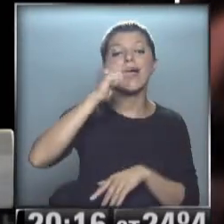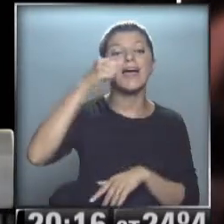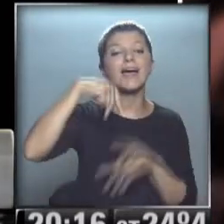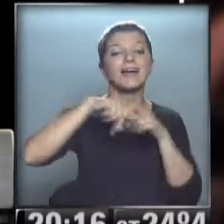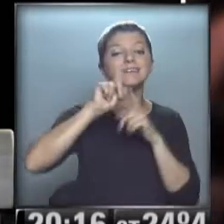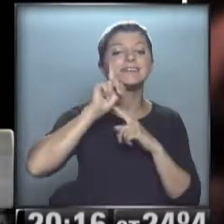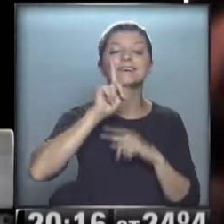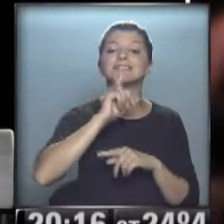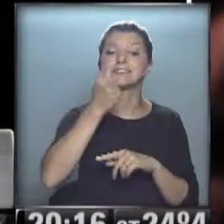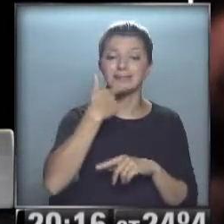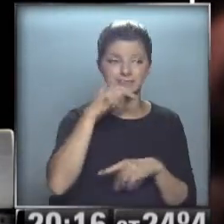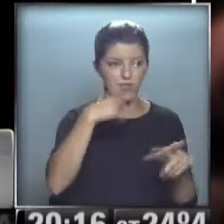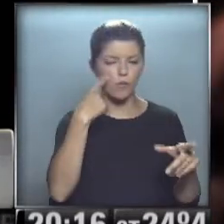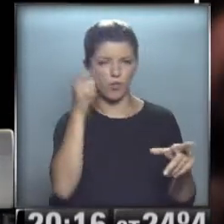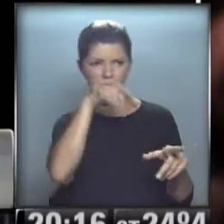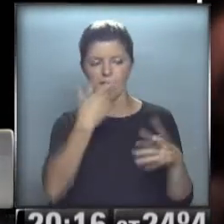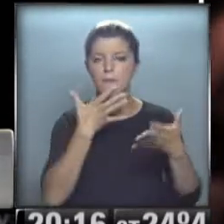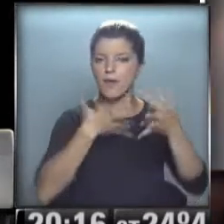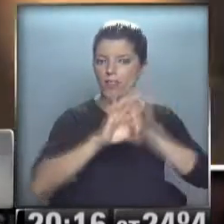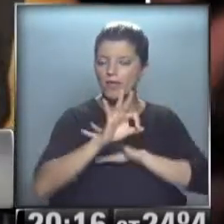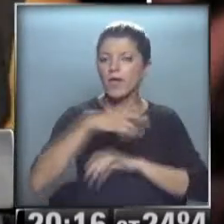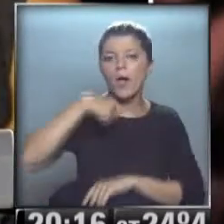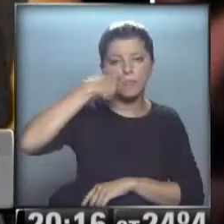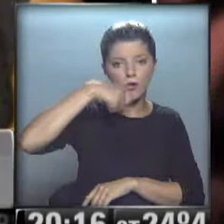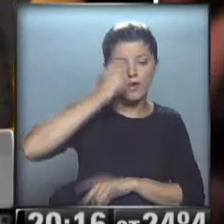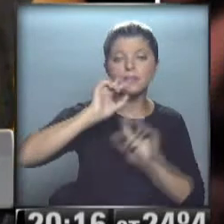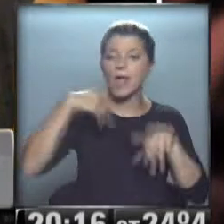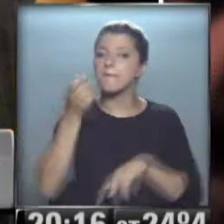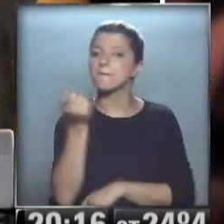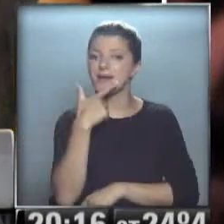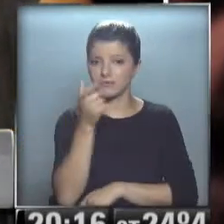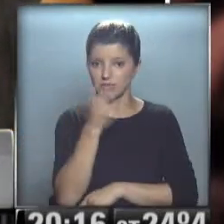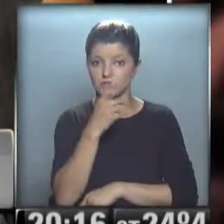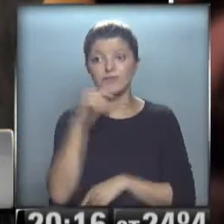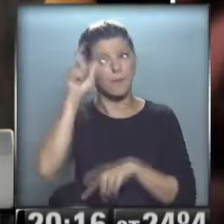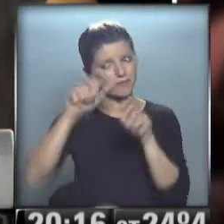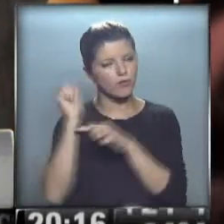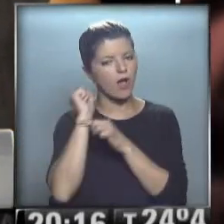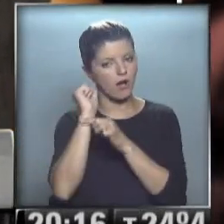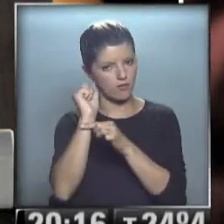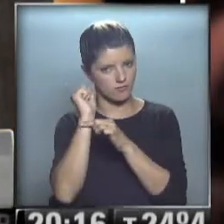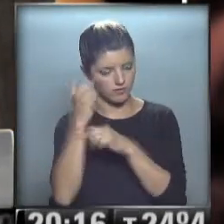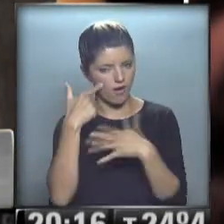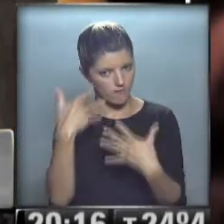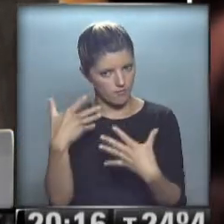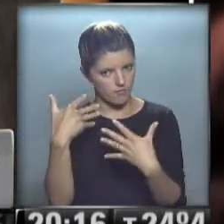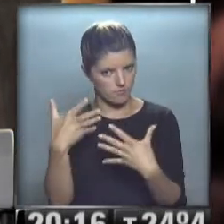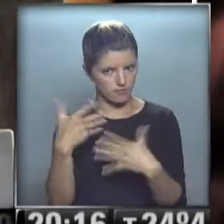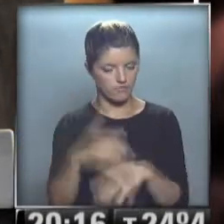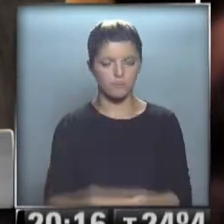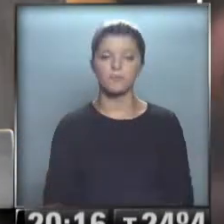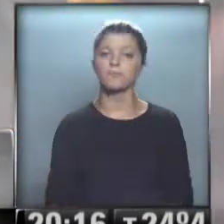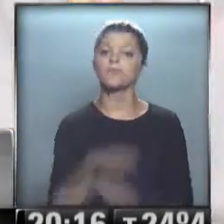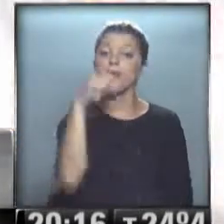descubierta vendiendo cocaína y metanfetaminas a personas del mundo del espectáculo y de alto poder adquisitivo. La